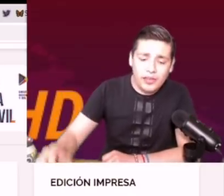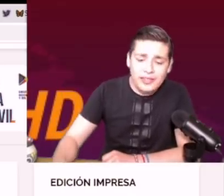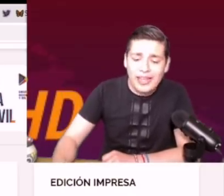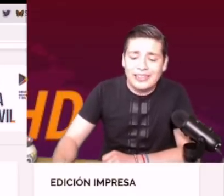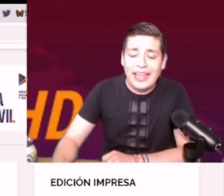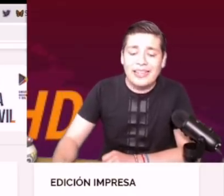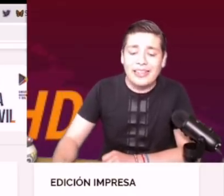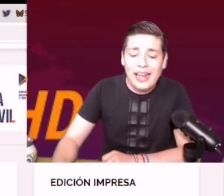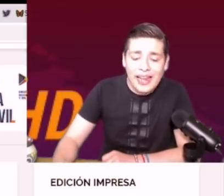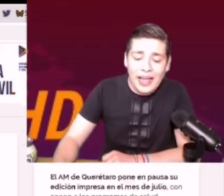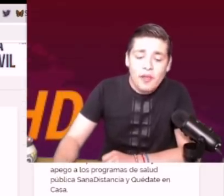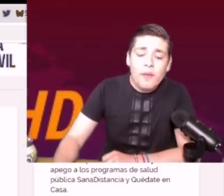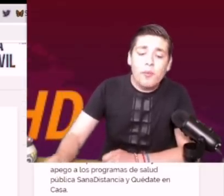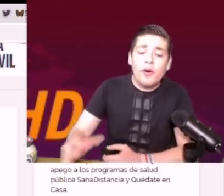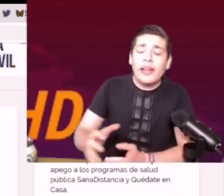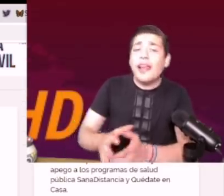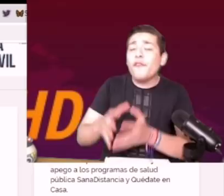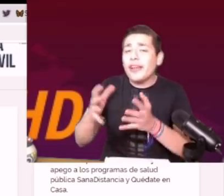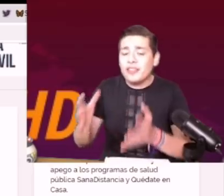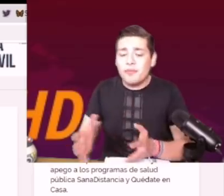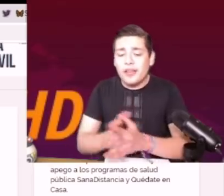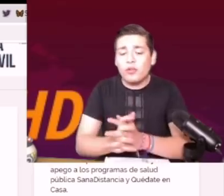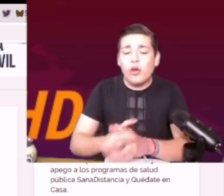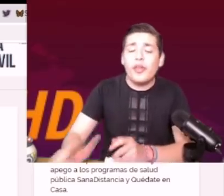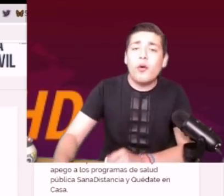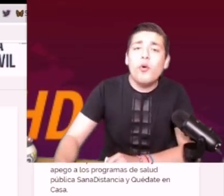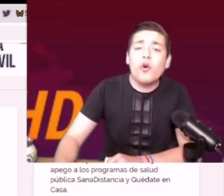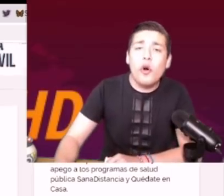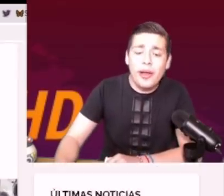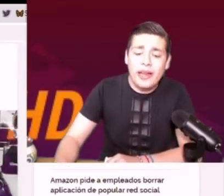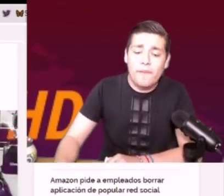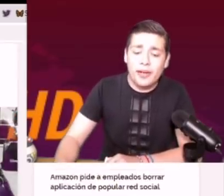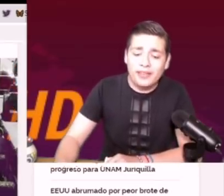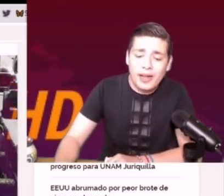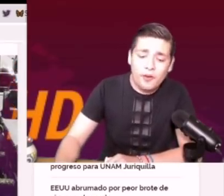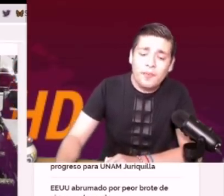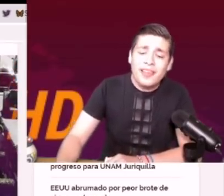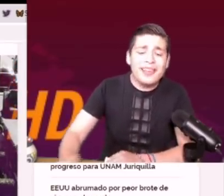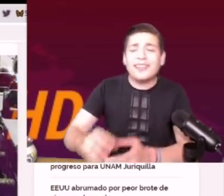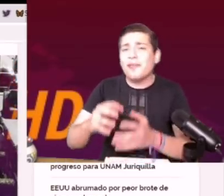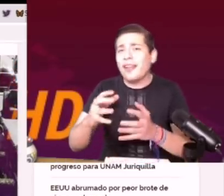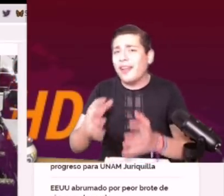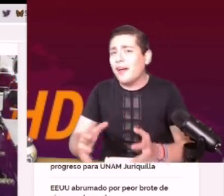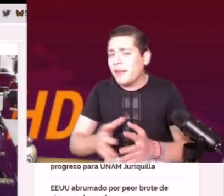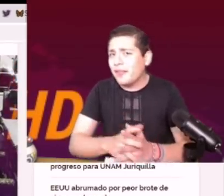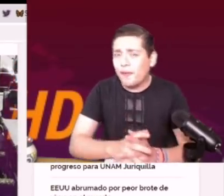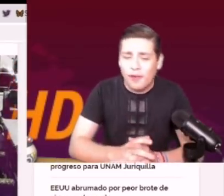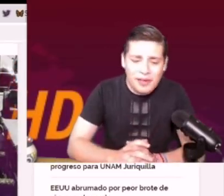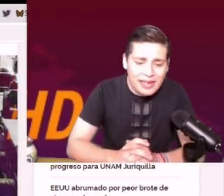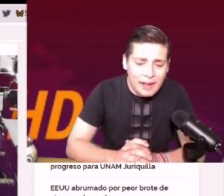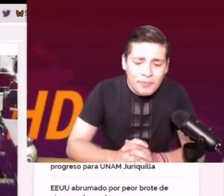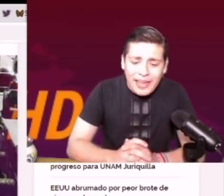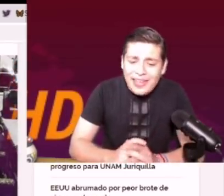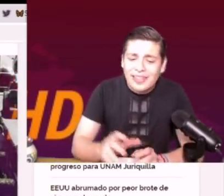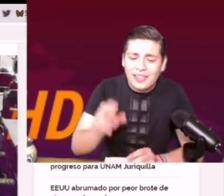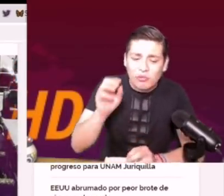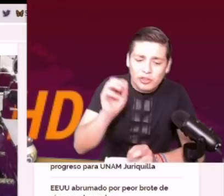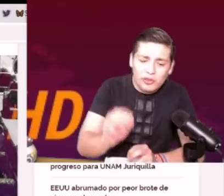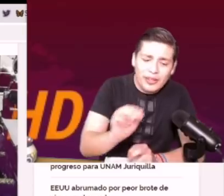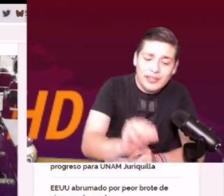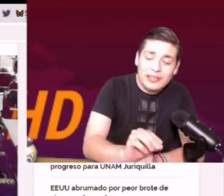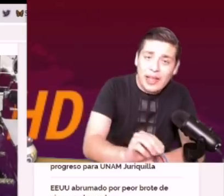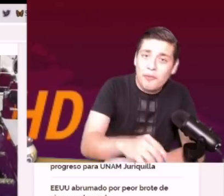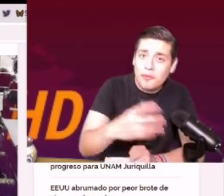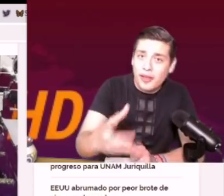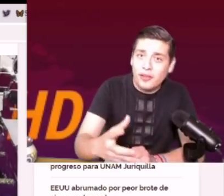diferentes protestas en Celaya por el fallecimiento de un joven empresario. Y es que verdaderamente, familia, esta